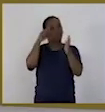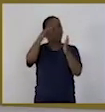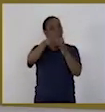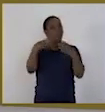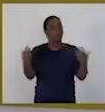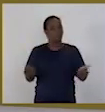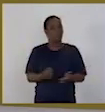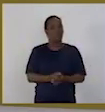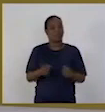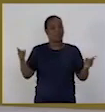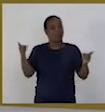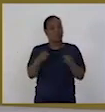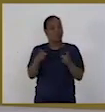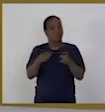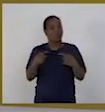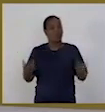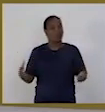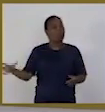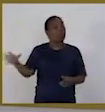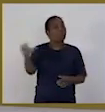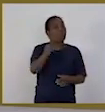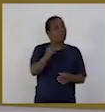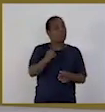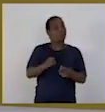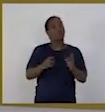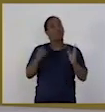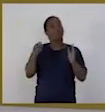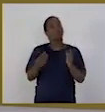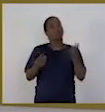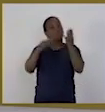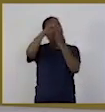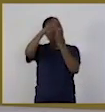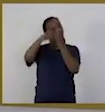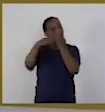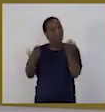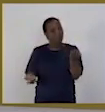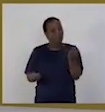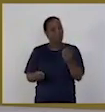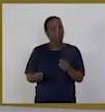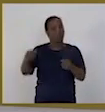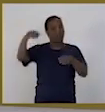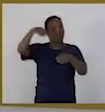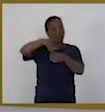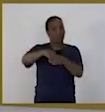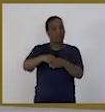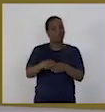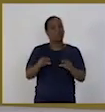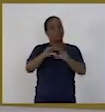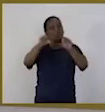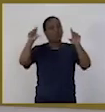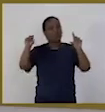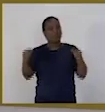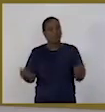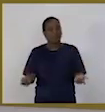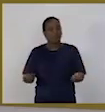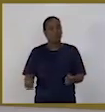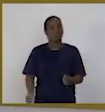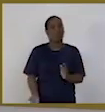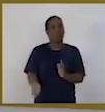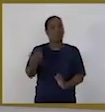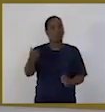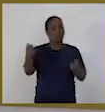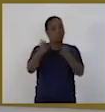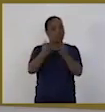caso, resumiendo, todos los factores, al aumentar la energía de activación, al aumentar los choques